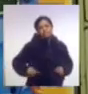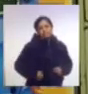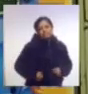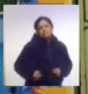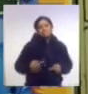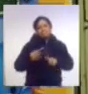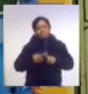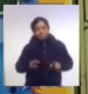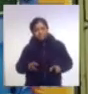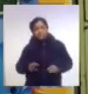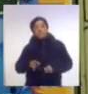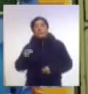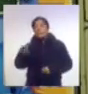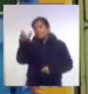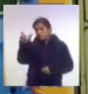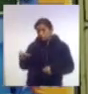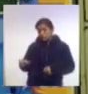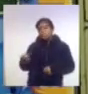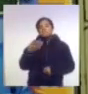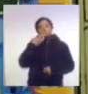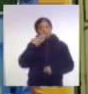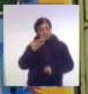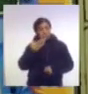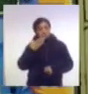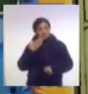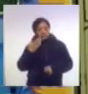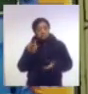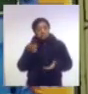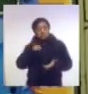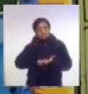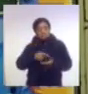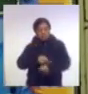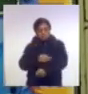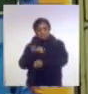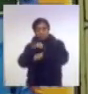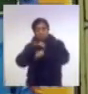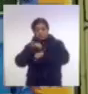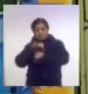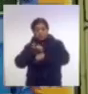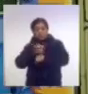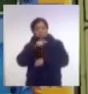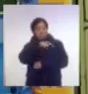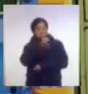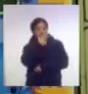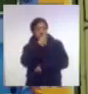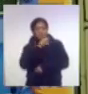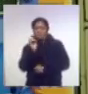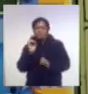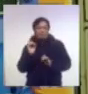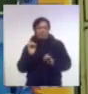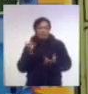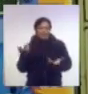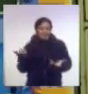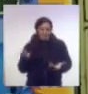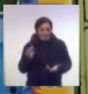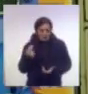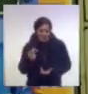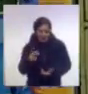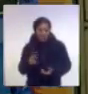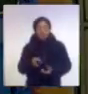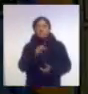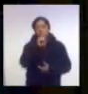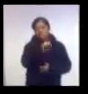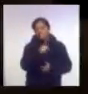un paciente que tiene buena cantidad de hierro en sangre, no tendría por qué estarse tomando un suplemento que tiene sulfato